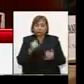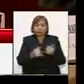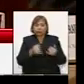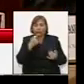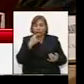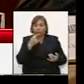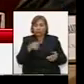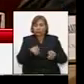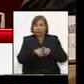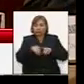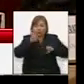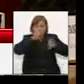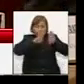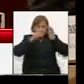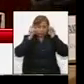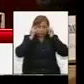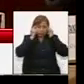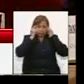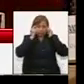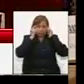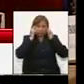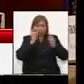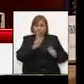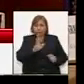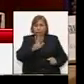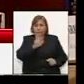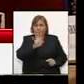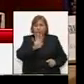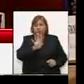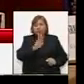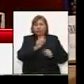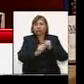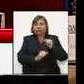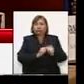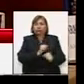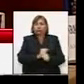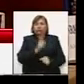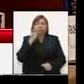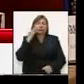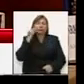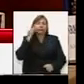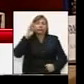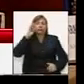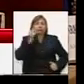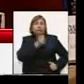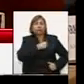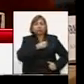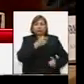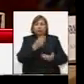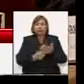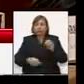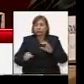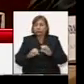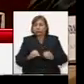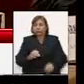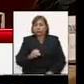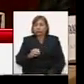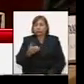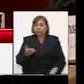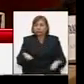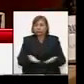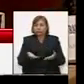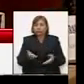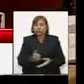yo sigo con la preocupación. Usted está 34 años de experiencia policial. ¿Cuántos años viene elaborando en